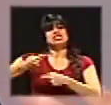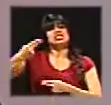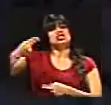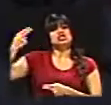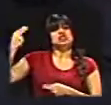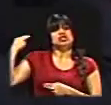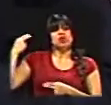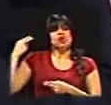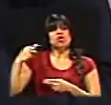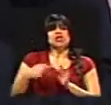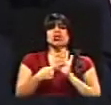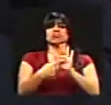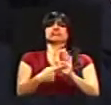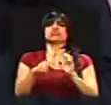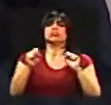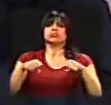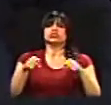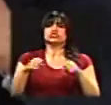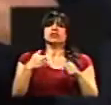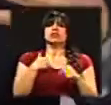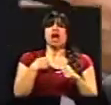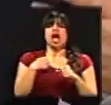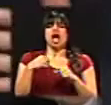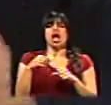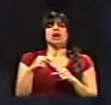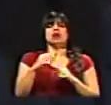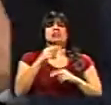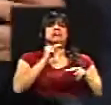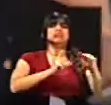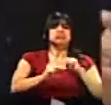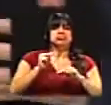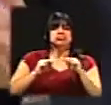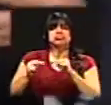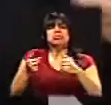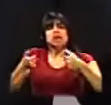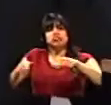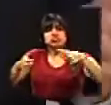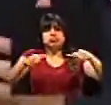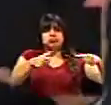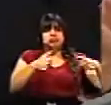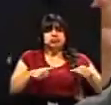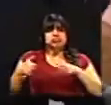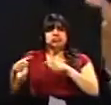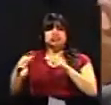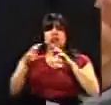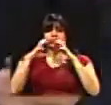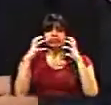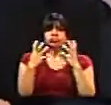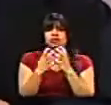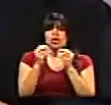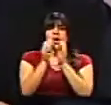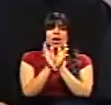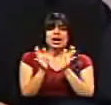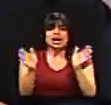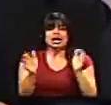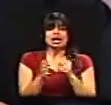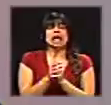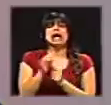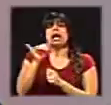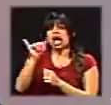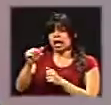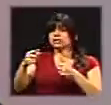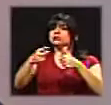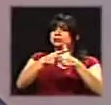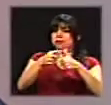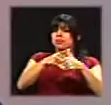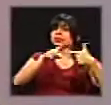reafirma la posibilidad de negociaciones y de lograr acuerdos globales o generales. Eso en primer lugar. Y en